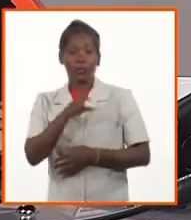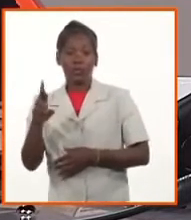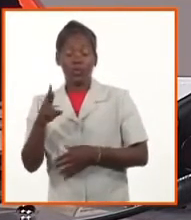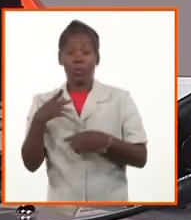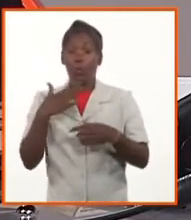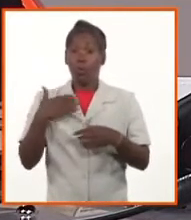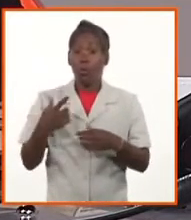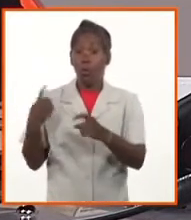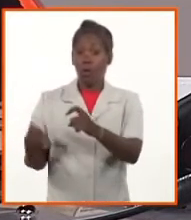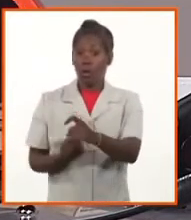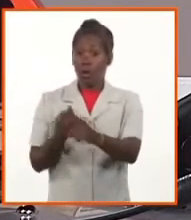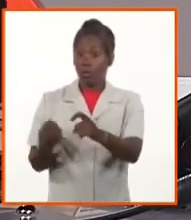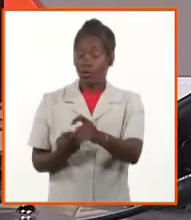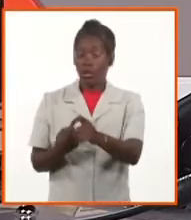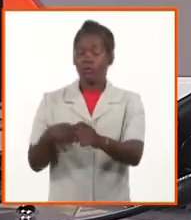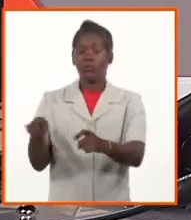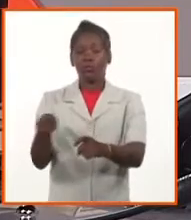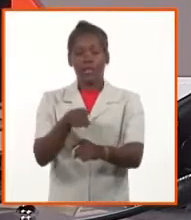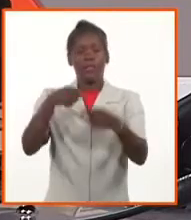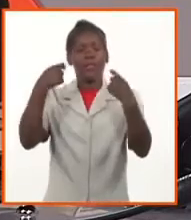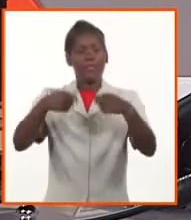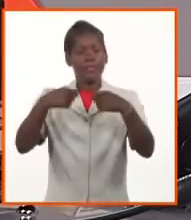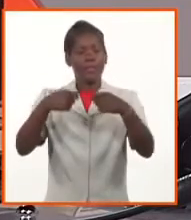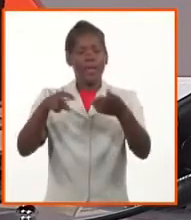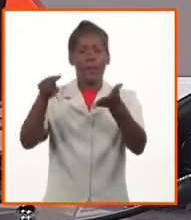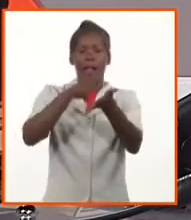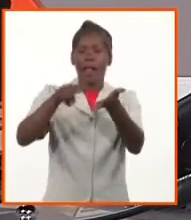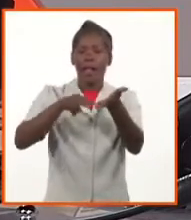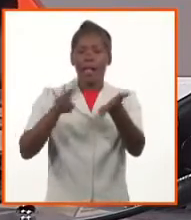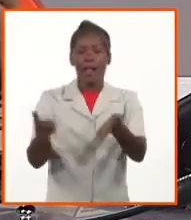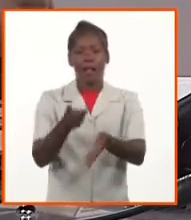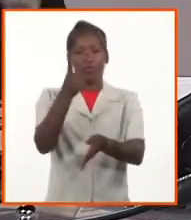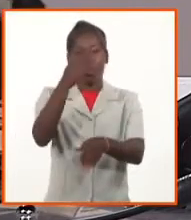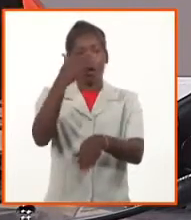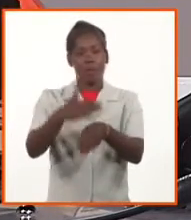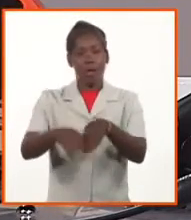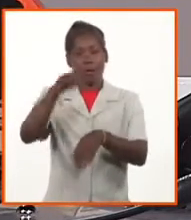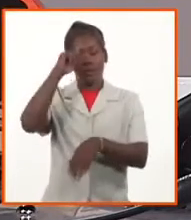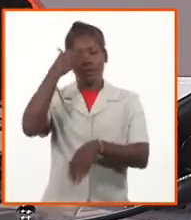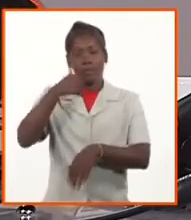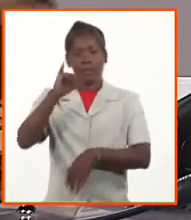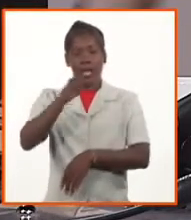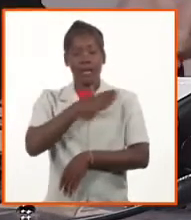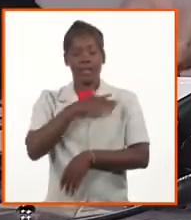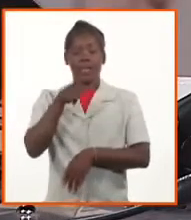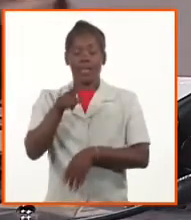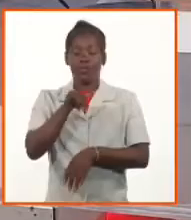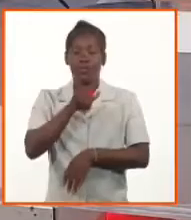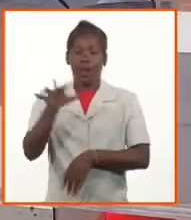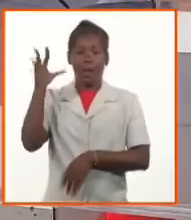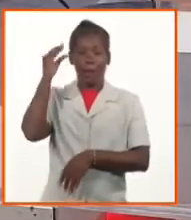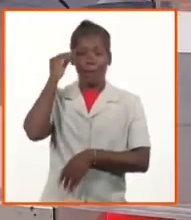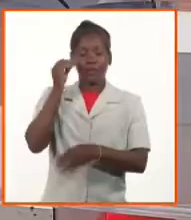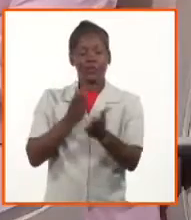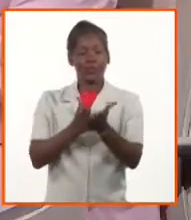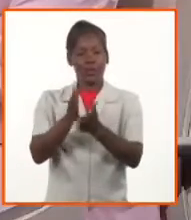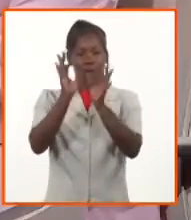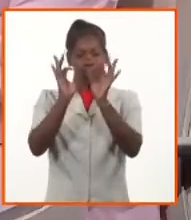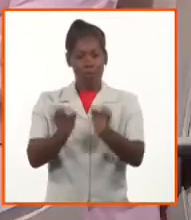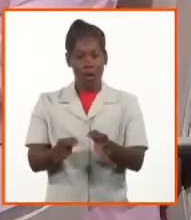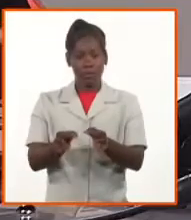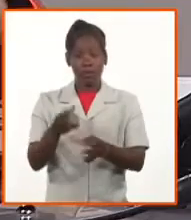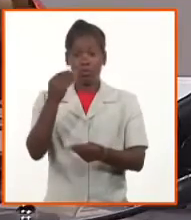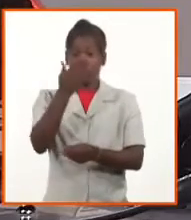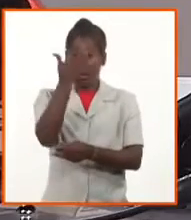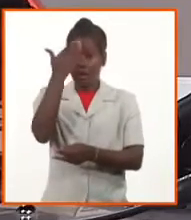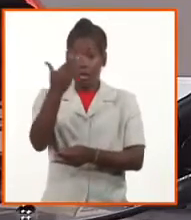luchando, vayamos a Sergio y Luisa. Y su obra está ahí y tenemos que hacerla parte de nosotros mismos. Gracias a ustedes por habernos acompañado y